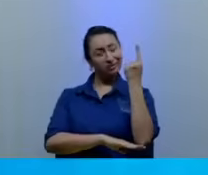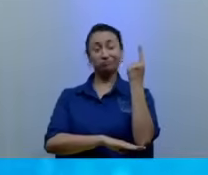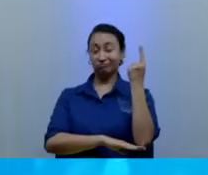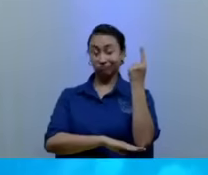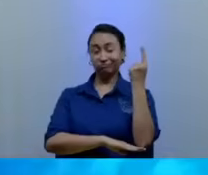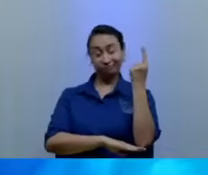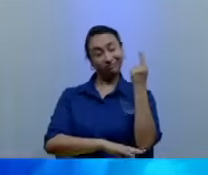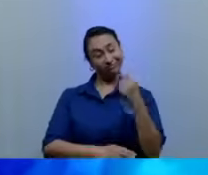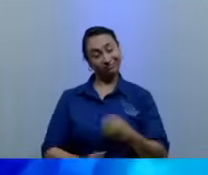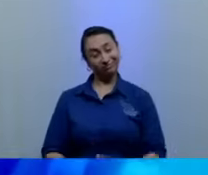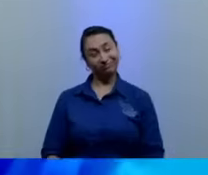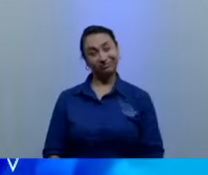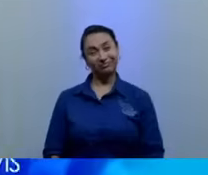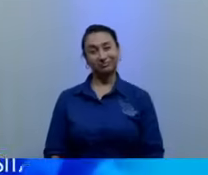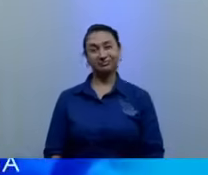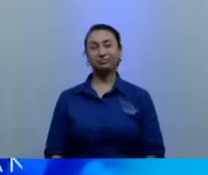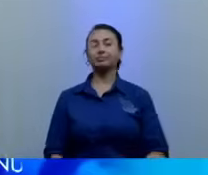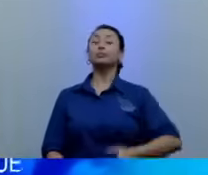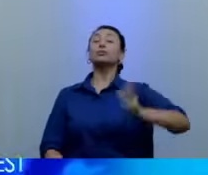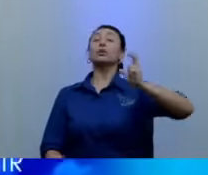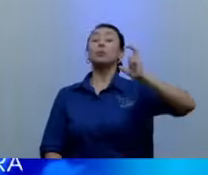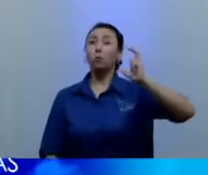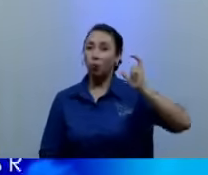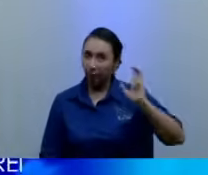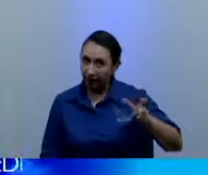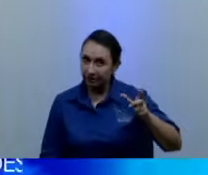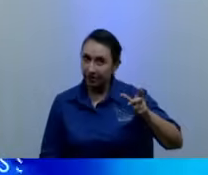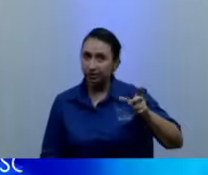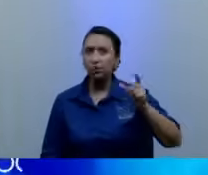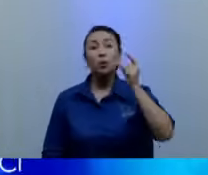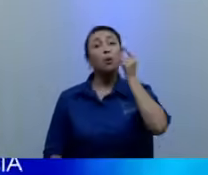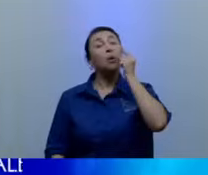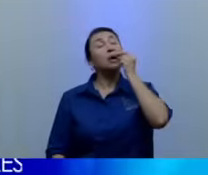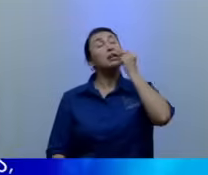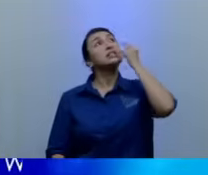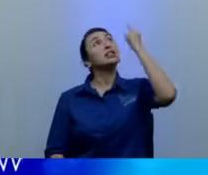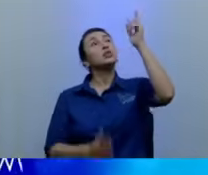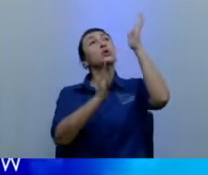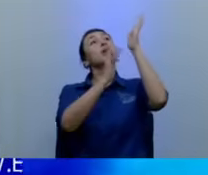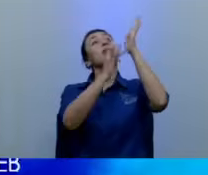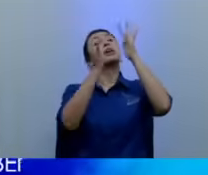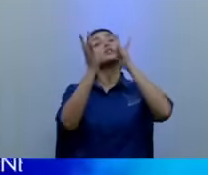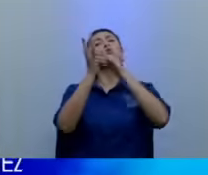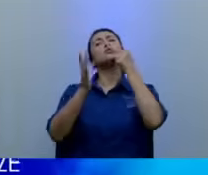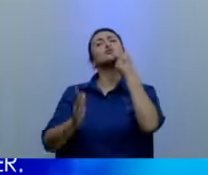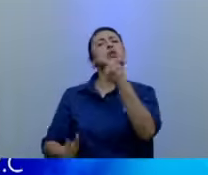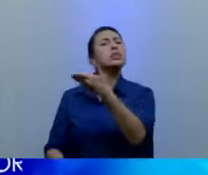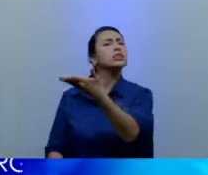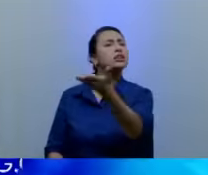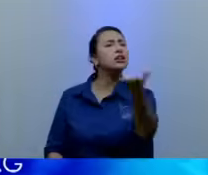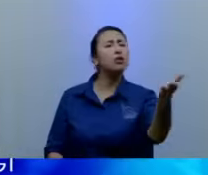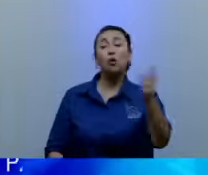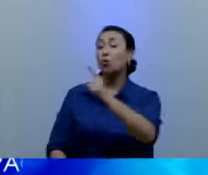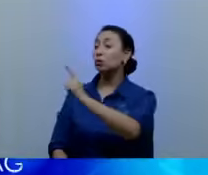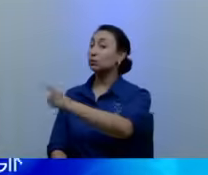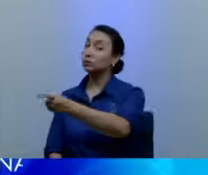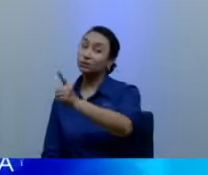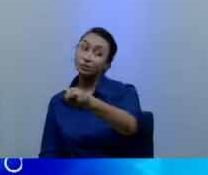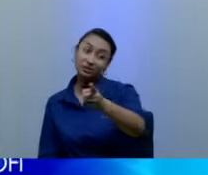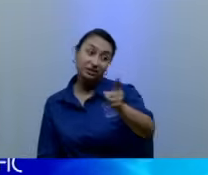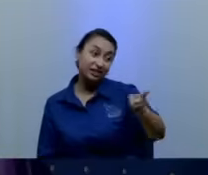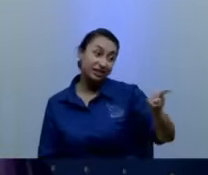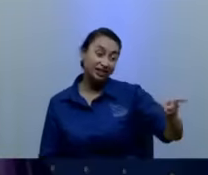ese es el contexto en donde el Señor pronunció, diciendo, vosotros sois la sal del